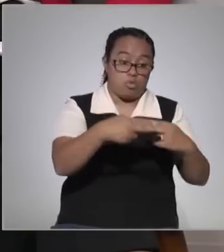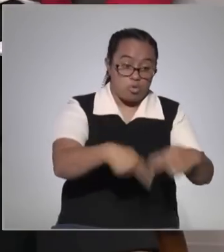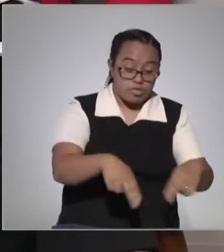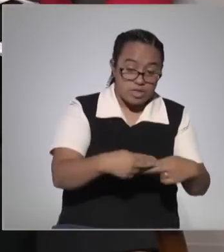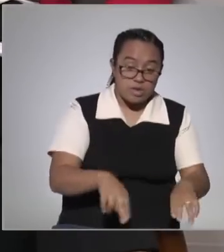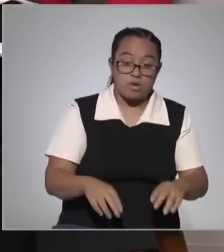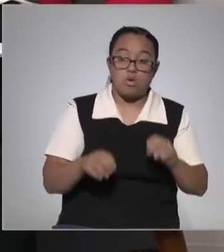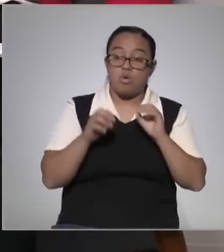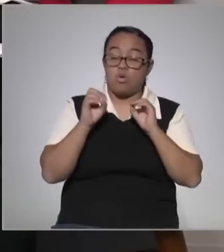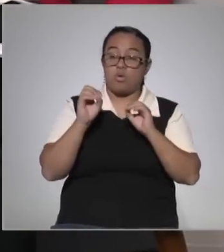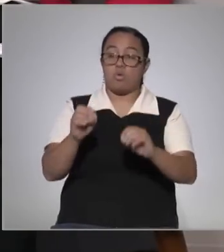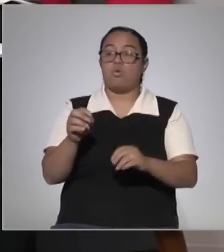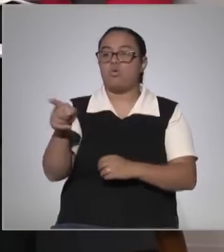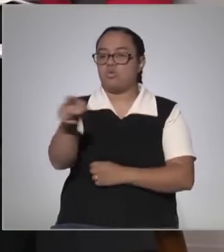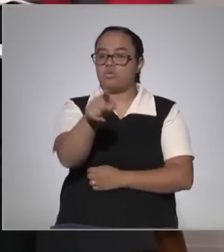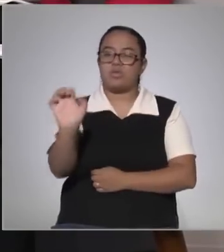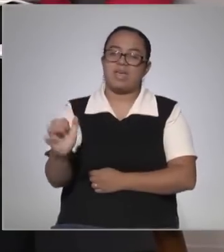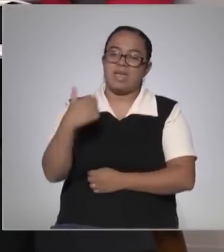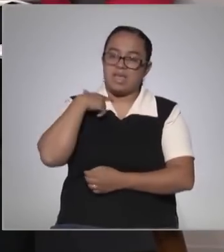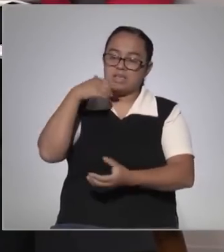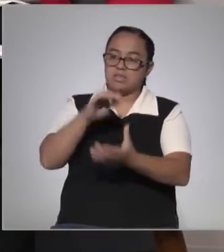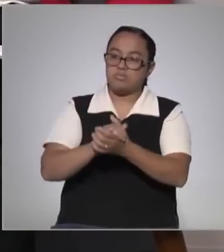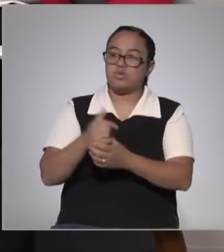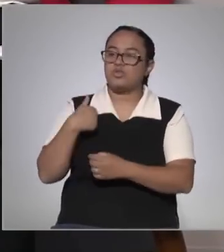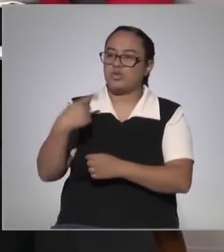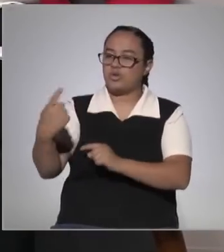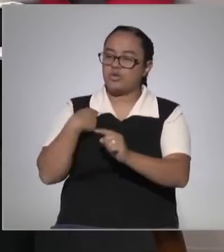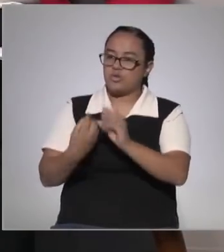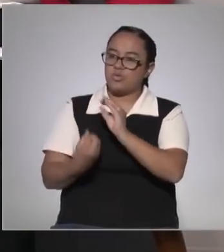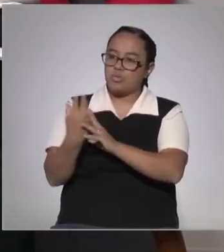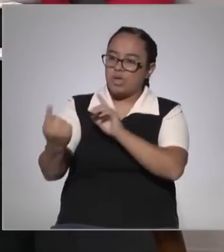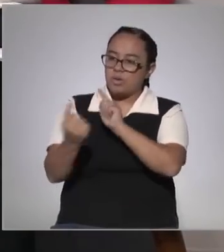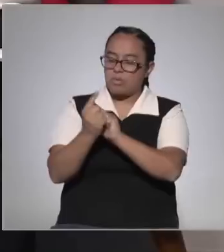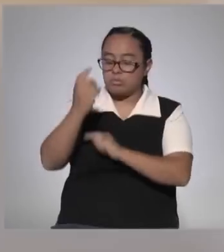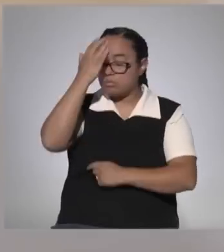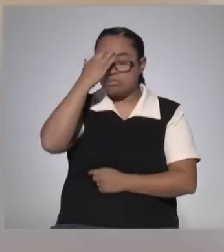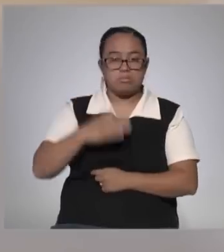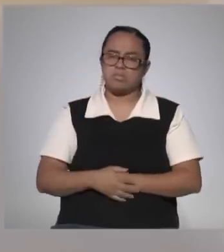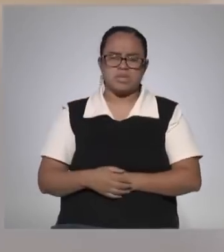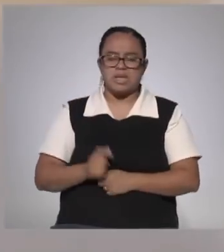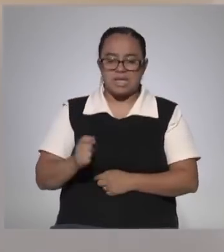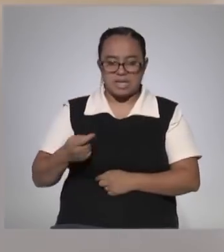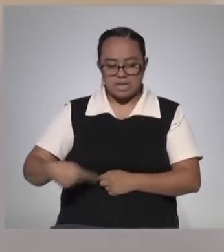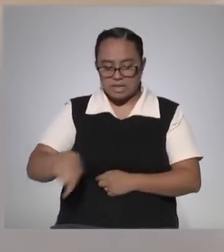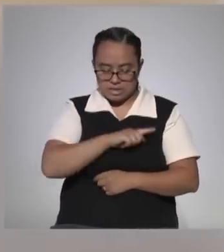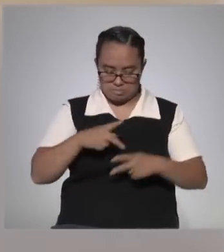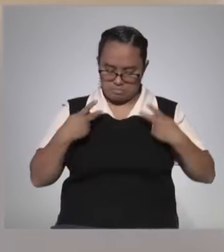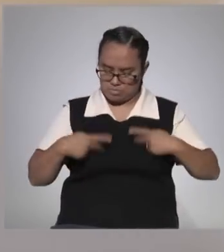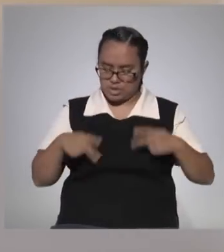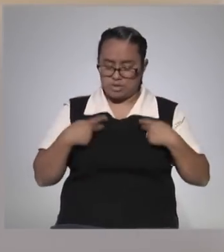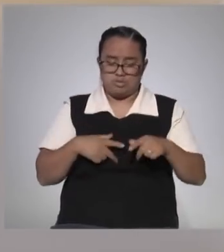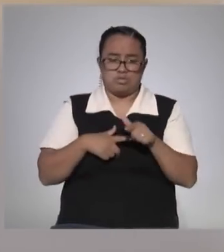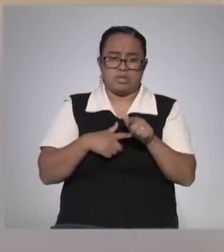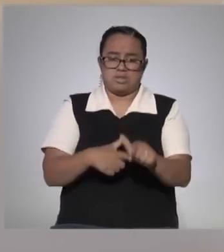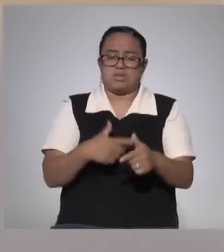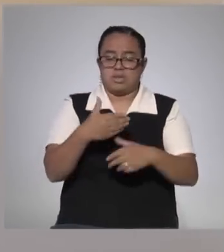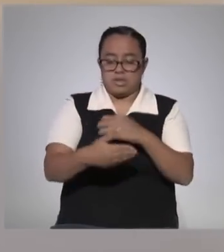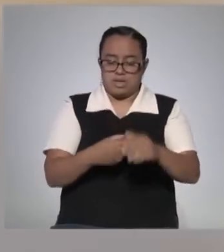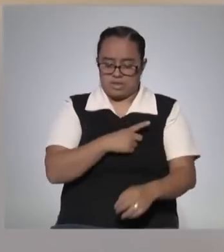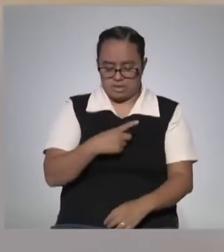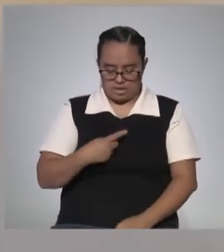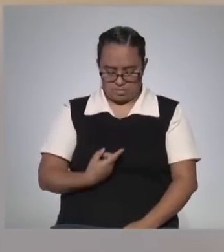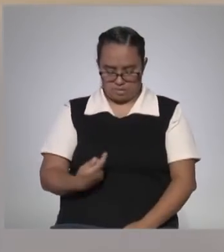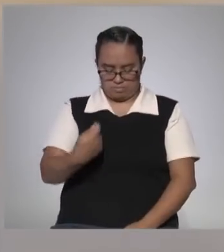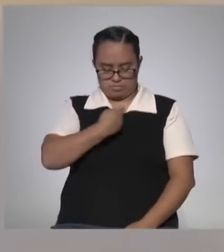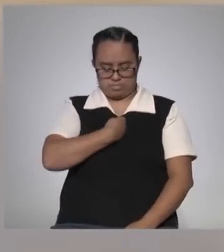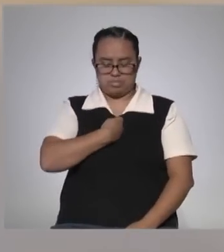esposa de alguien o esposo de alguien, sino seguimos siendo personas, tenemos que ejercer nuestra identidad y las